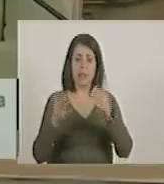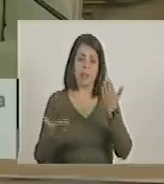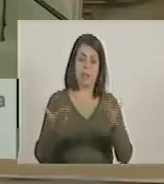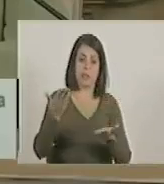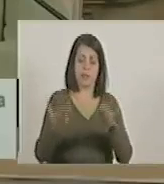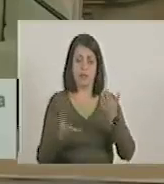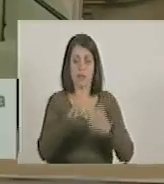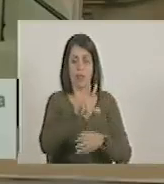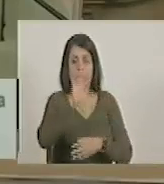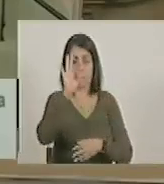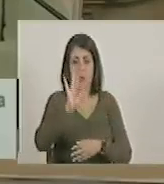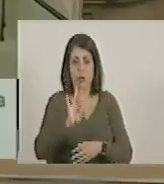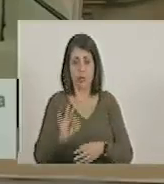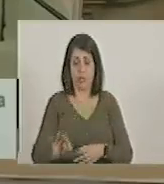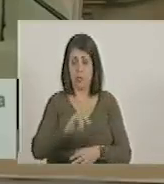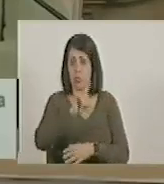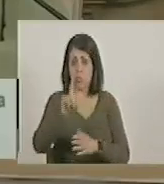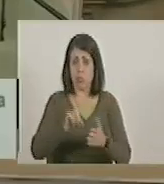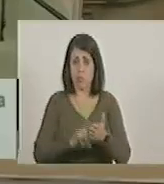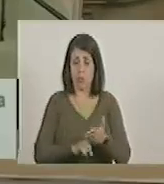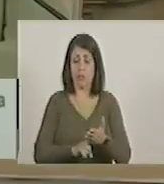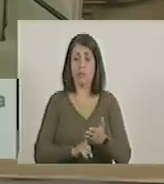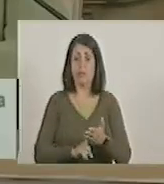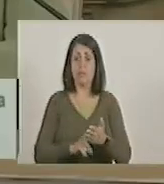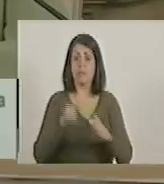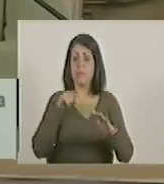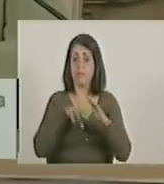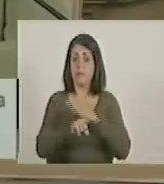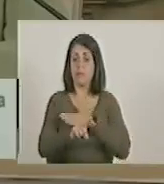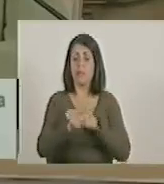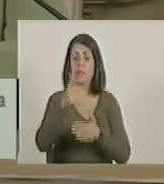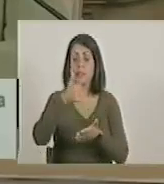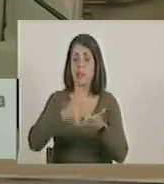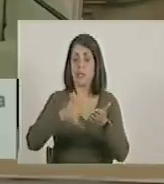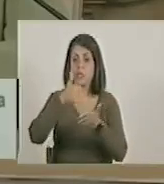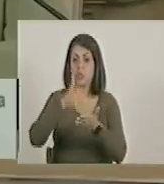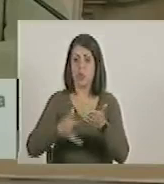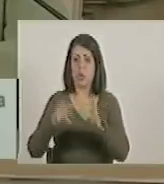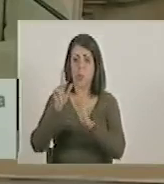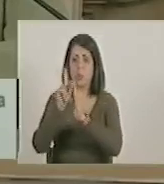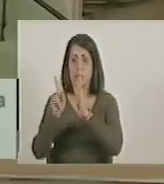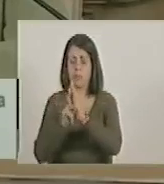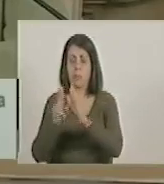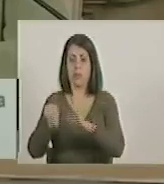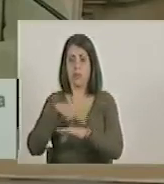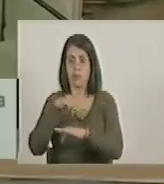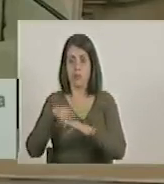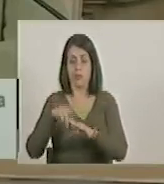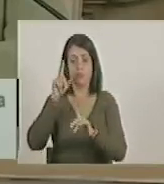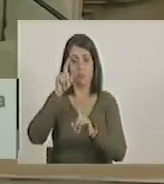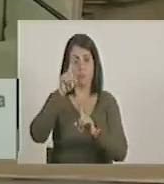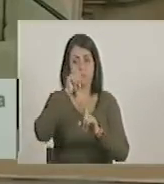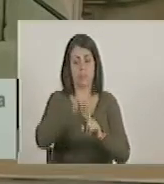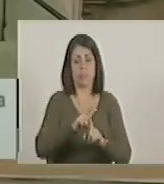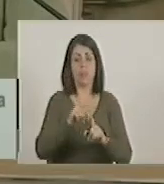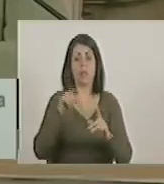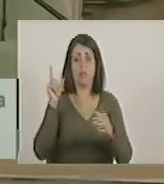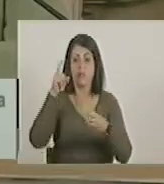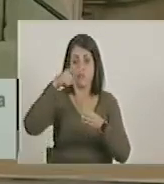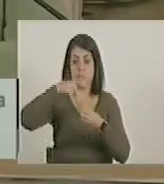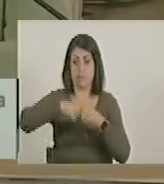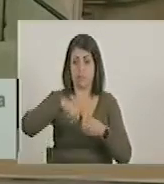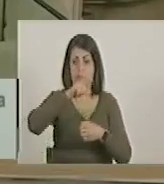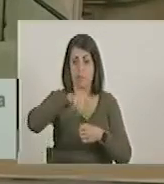equivalente al 3% del total de sus plazas en cada carrera o programa nacional de formación para el ingreso